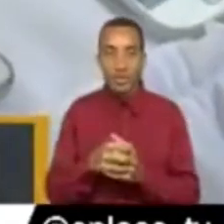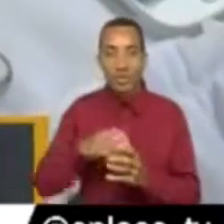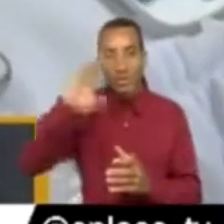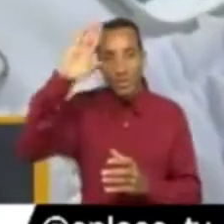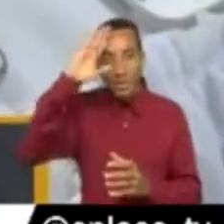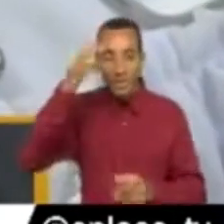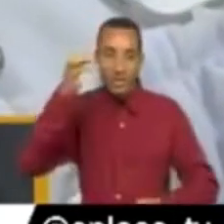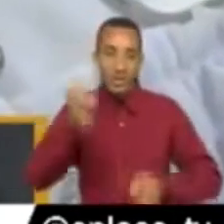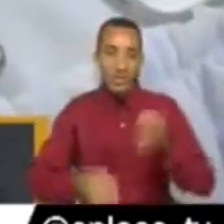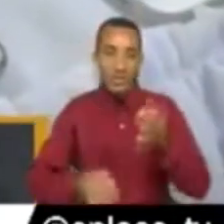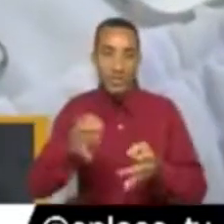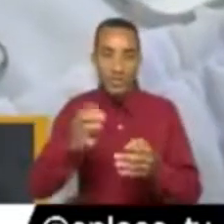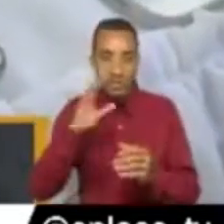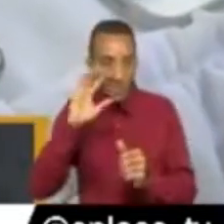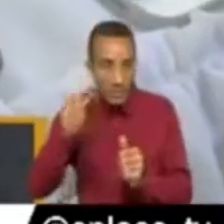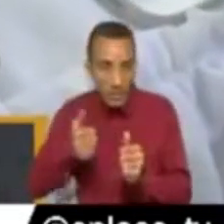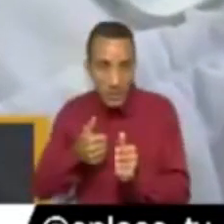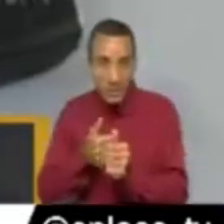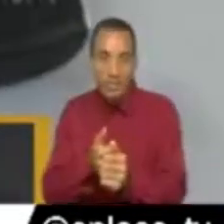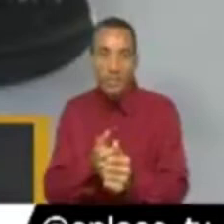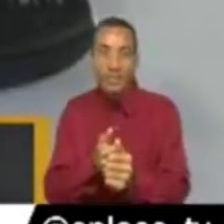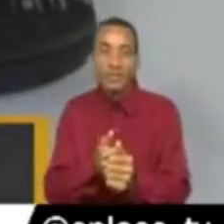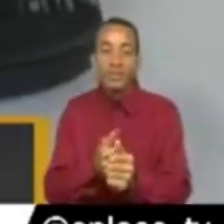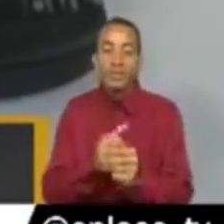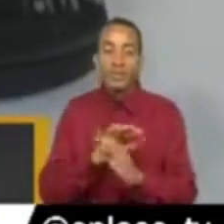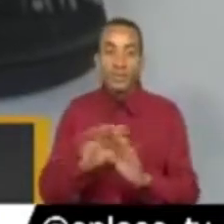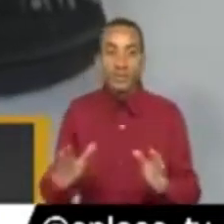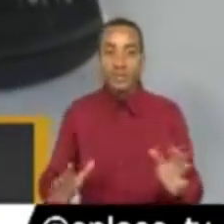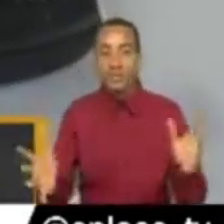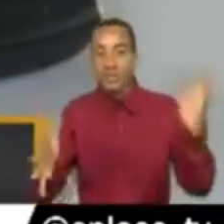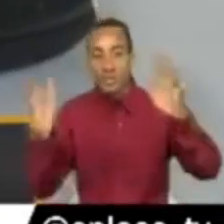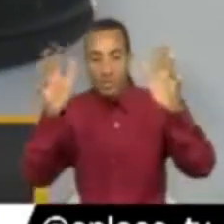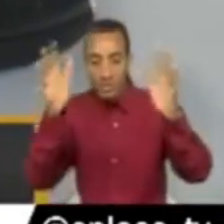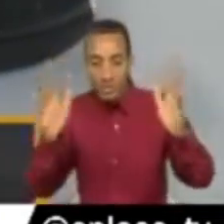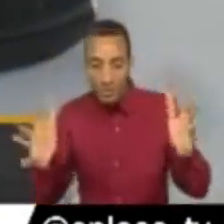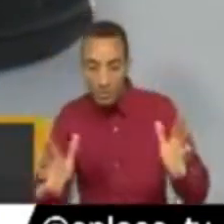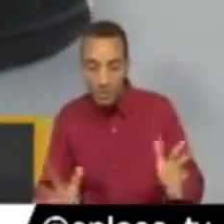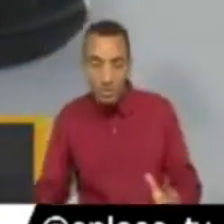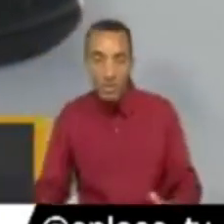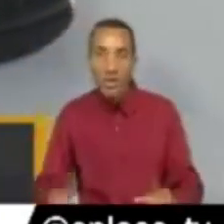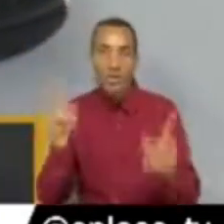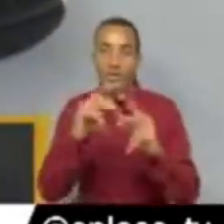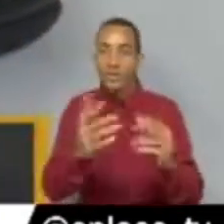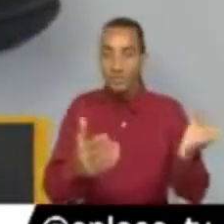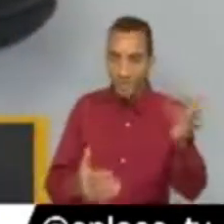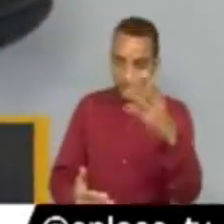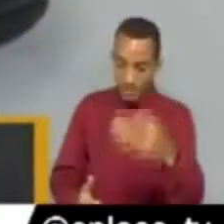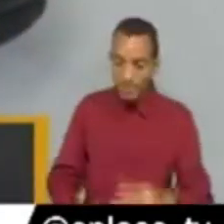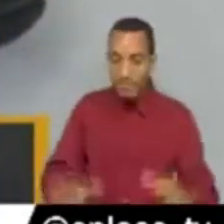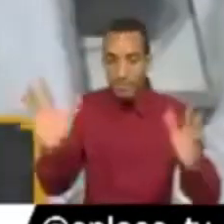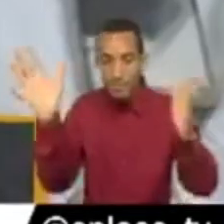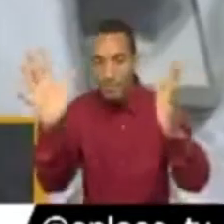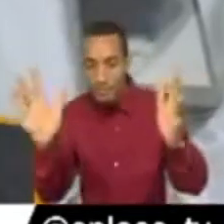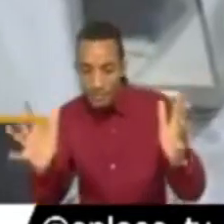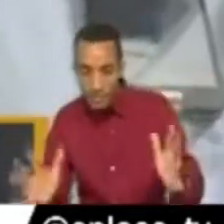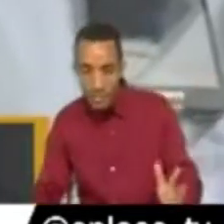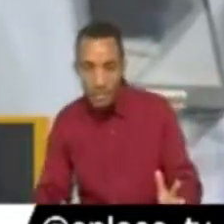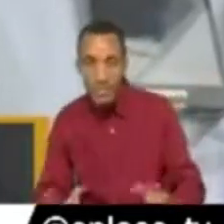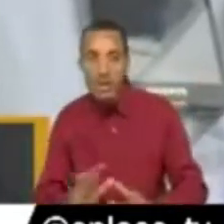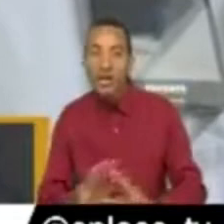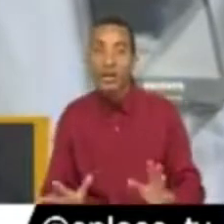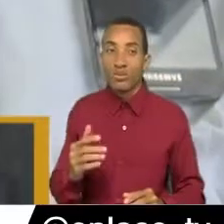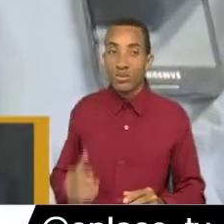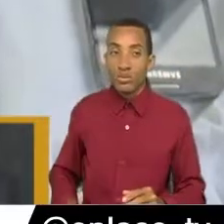arduo seguimiento está dando. Por medio de la requisa de identificación de personas se logra establecer y solicitar el